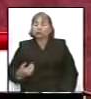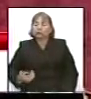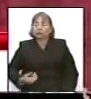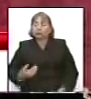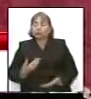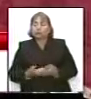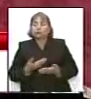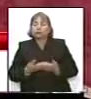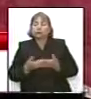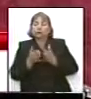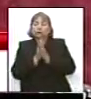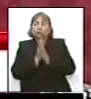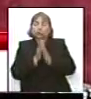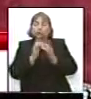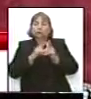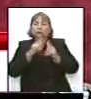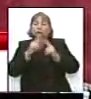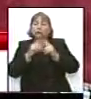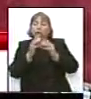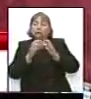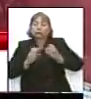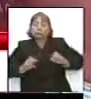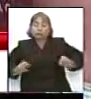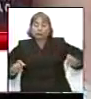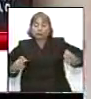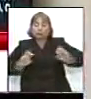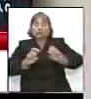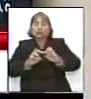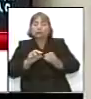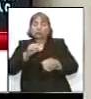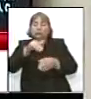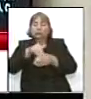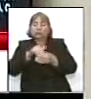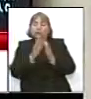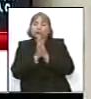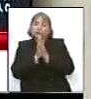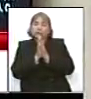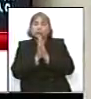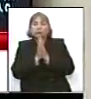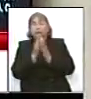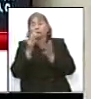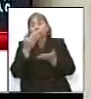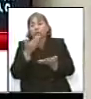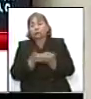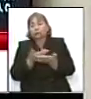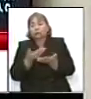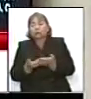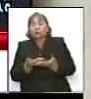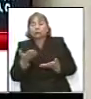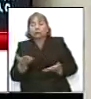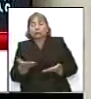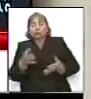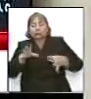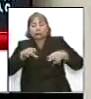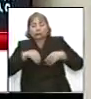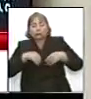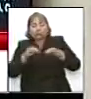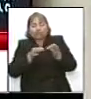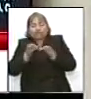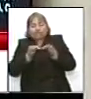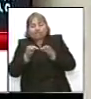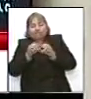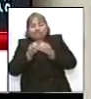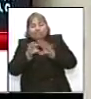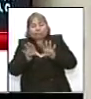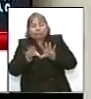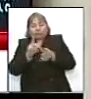pedido entonces al pleno del Congreso vote su pedido sobre el planteamiento de hacer esta aclaración para